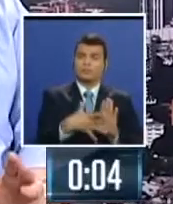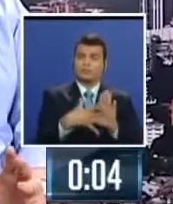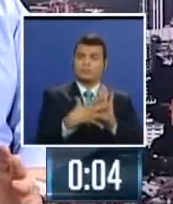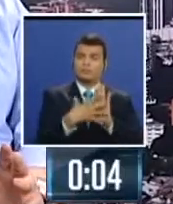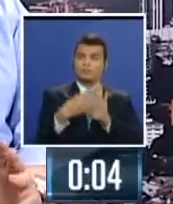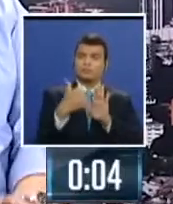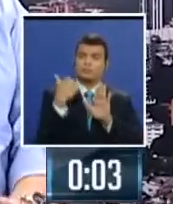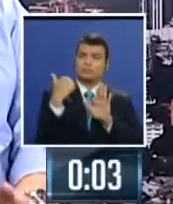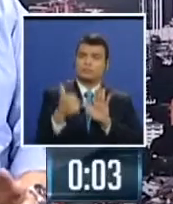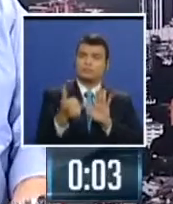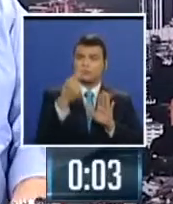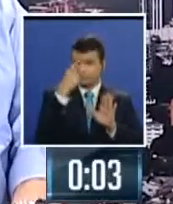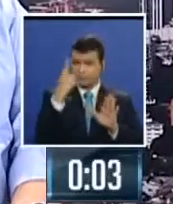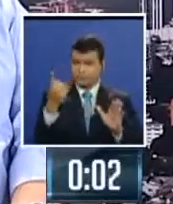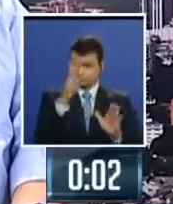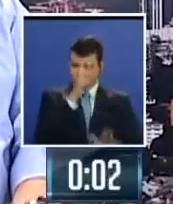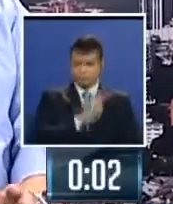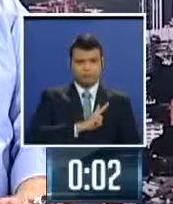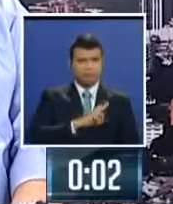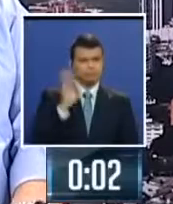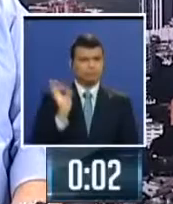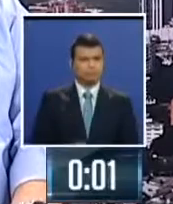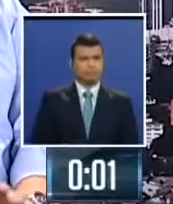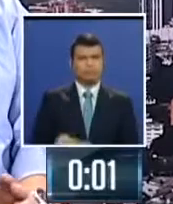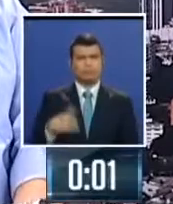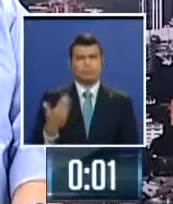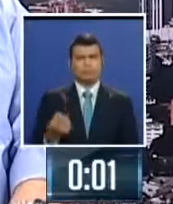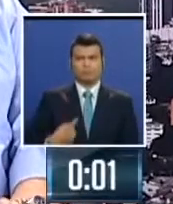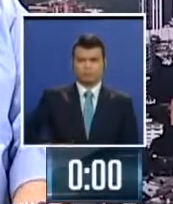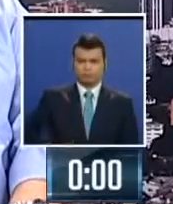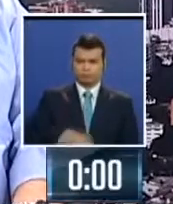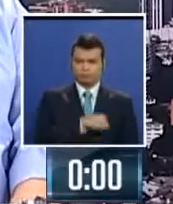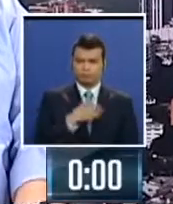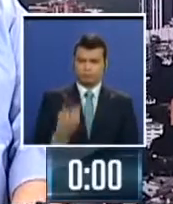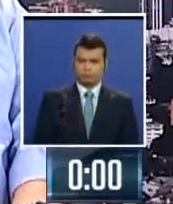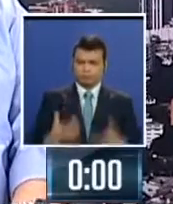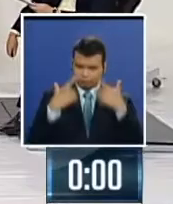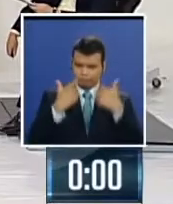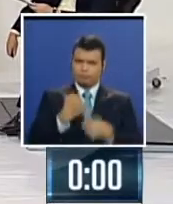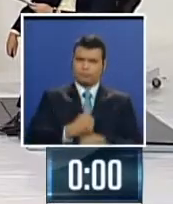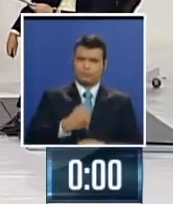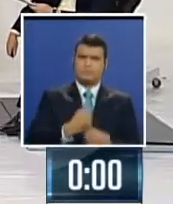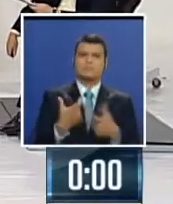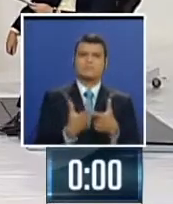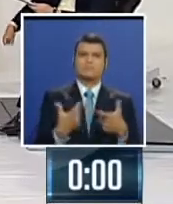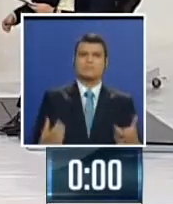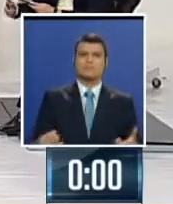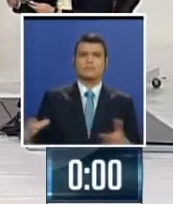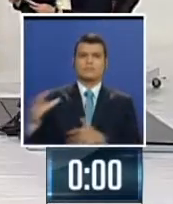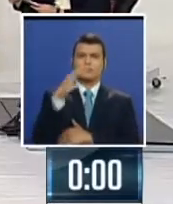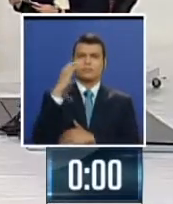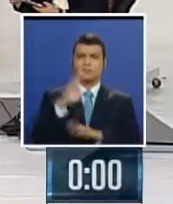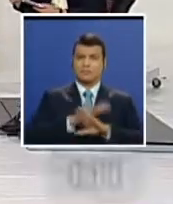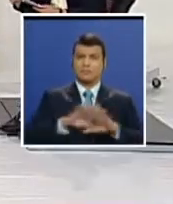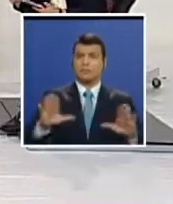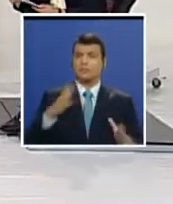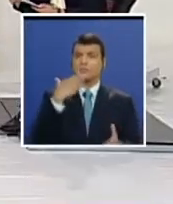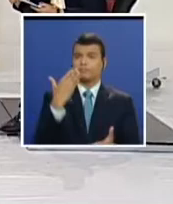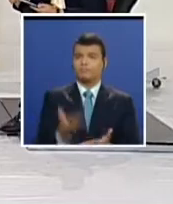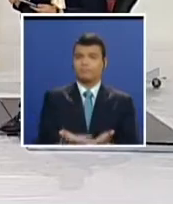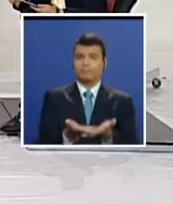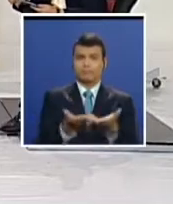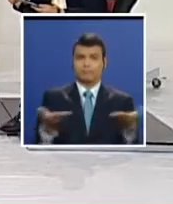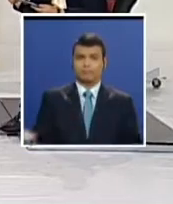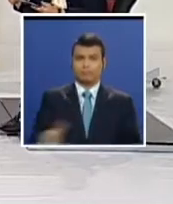y que nos hagamos respetar porque nosotros somos los mayores generadores de empleo en el país después del café estaba lleno muchísimas gracias